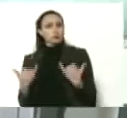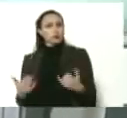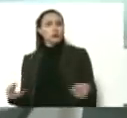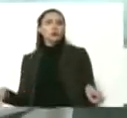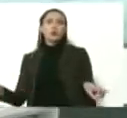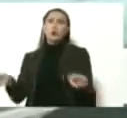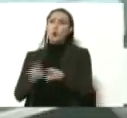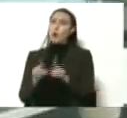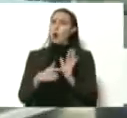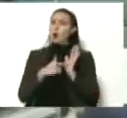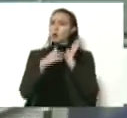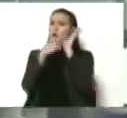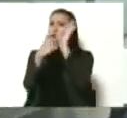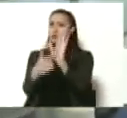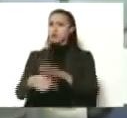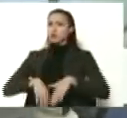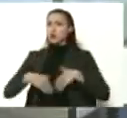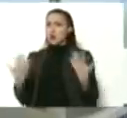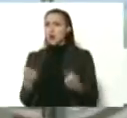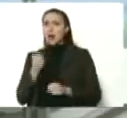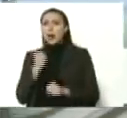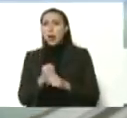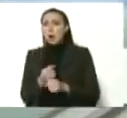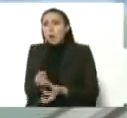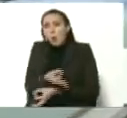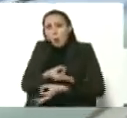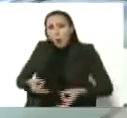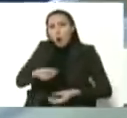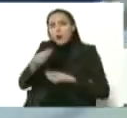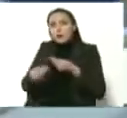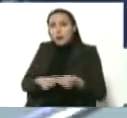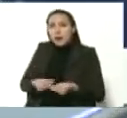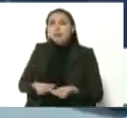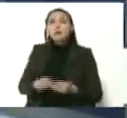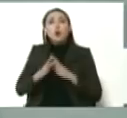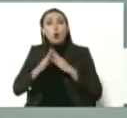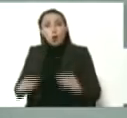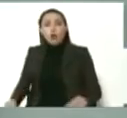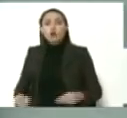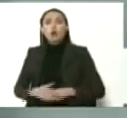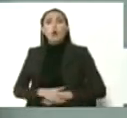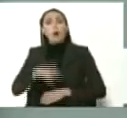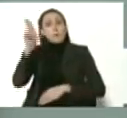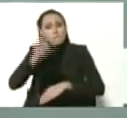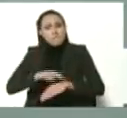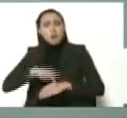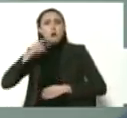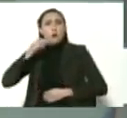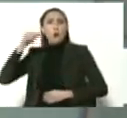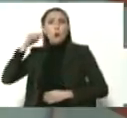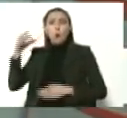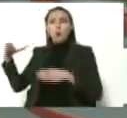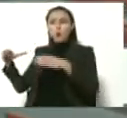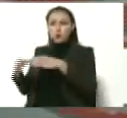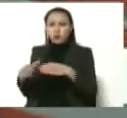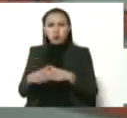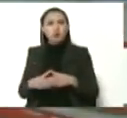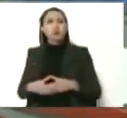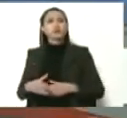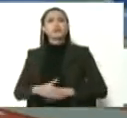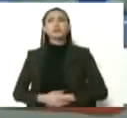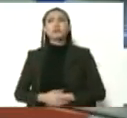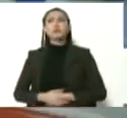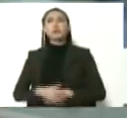presidente, mostrarles el trabajo hermoso que están haciendo todos nuestros médicos, nuestras médicas, nuestros equipos de salud.